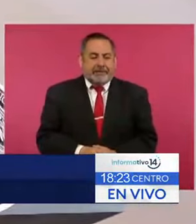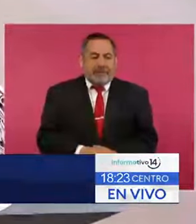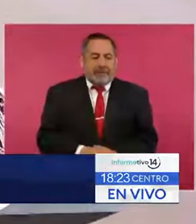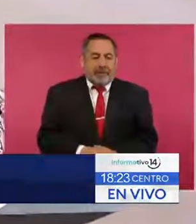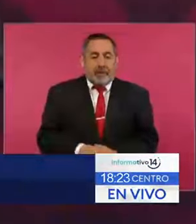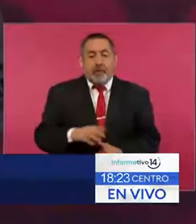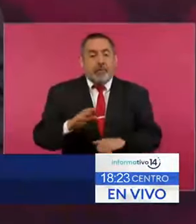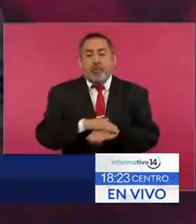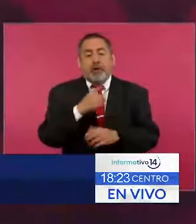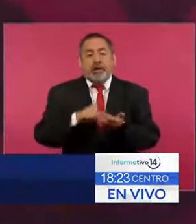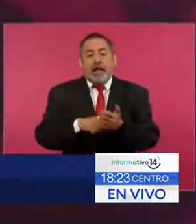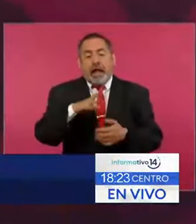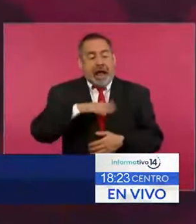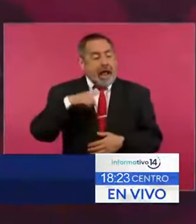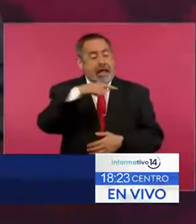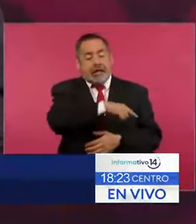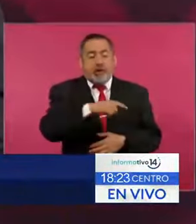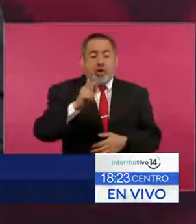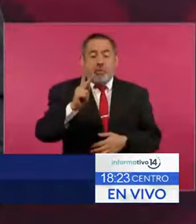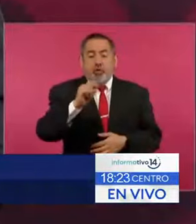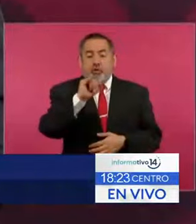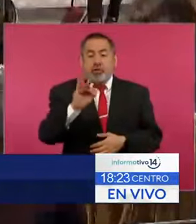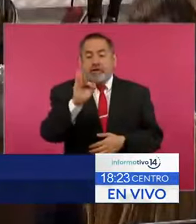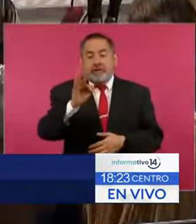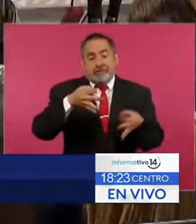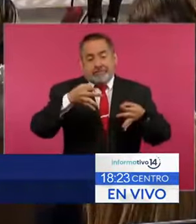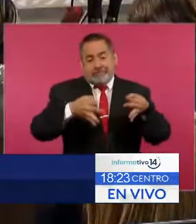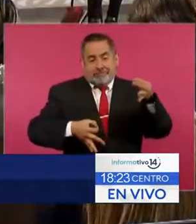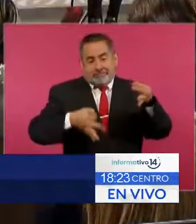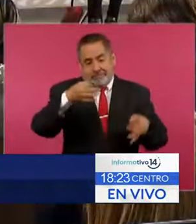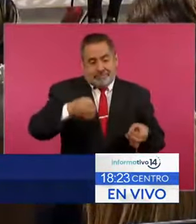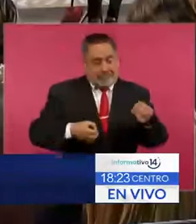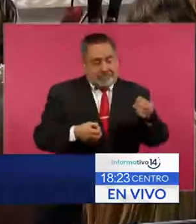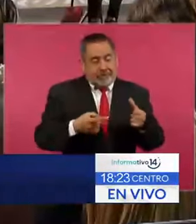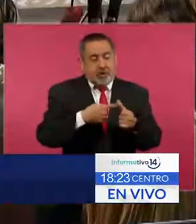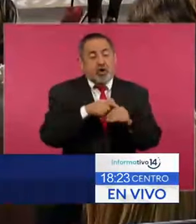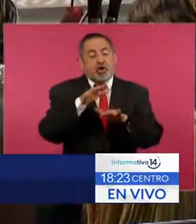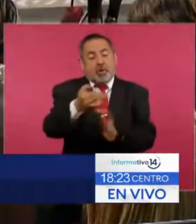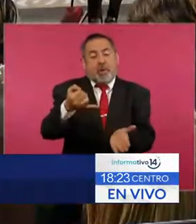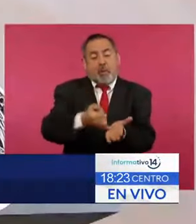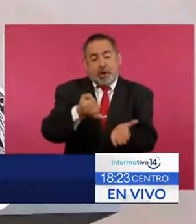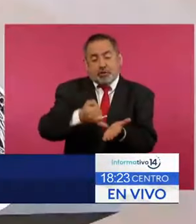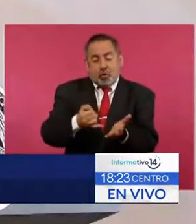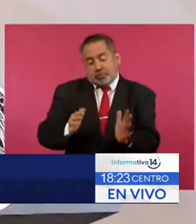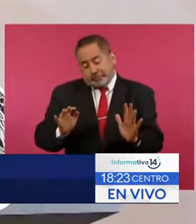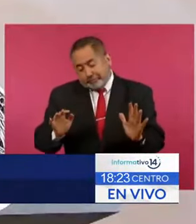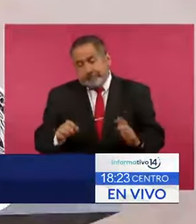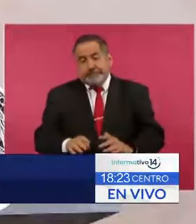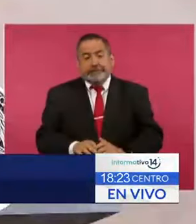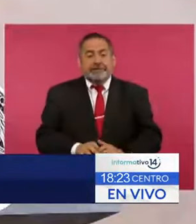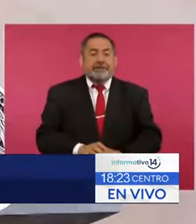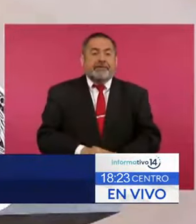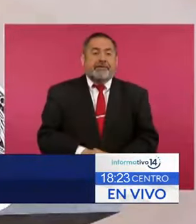asunto en el Poder Judicial que tiene que ver con los impuestos